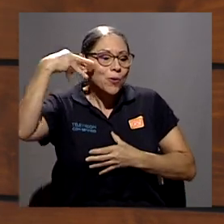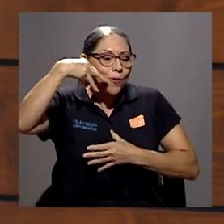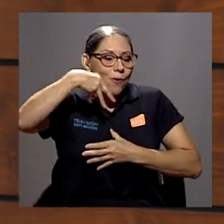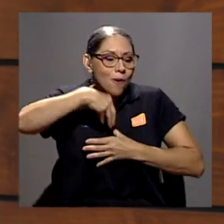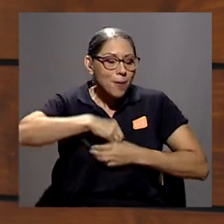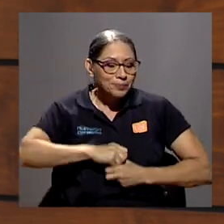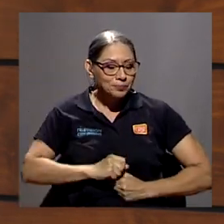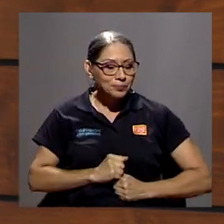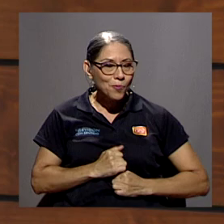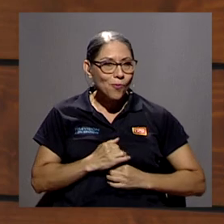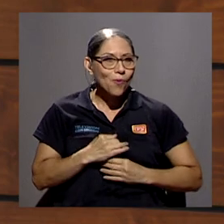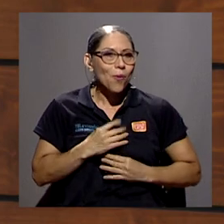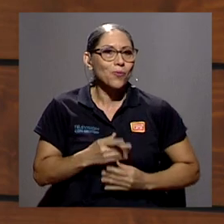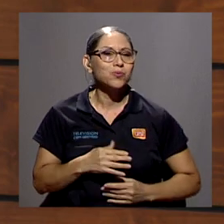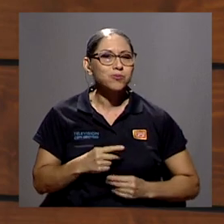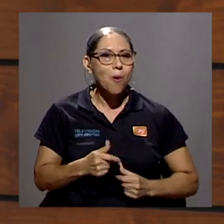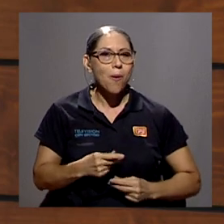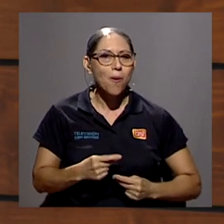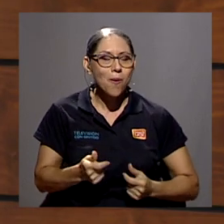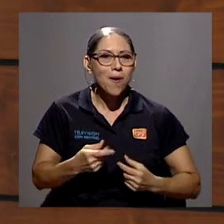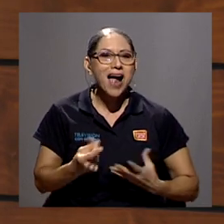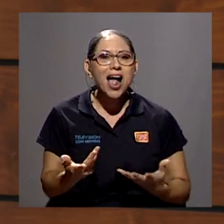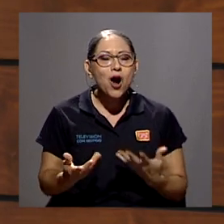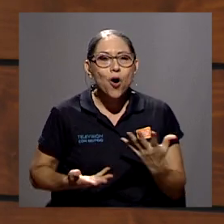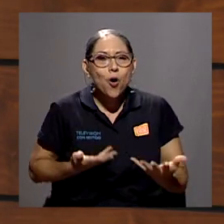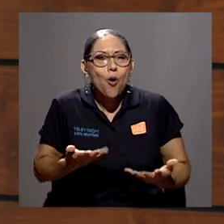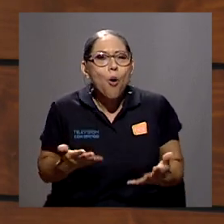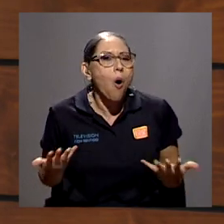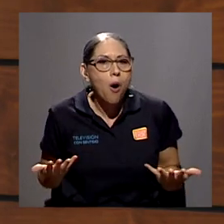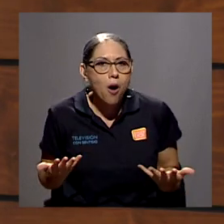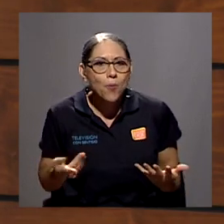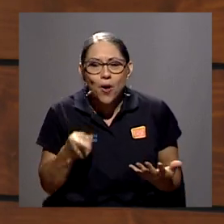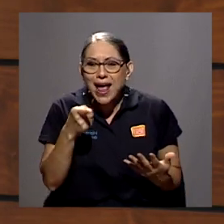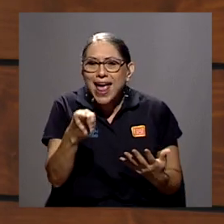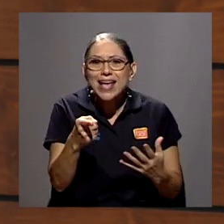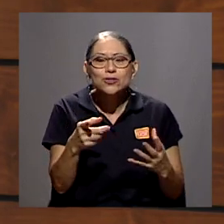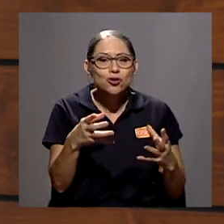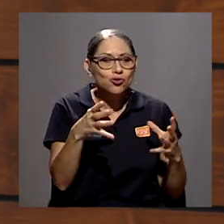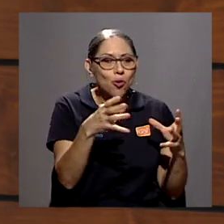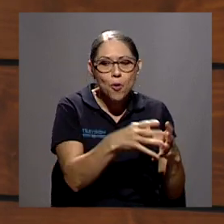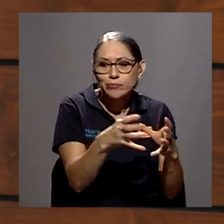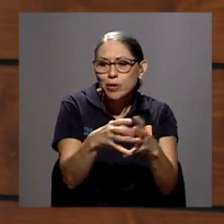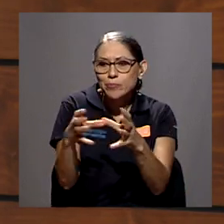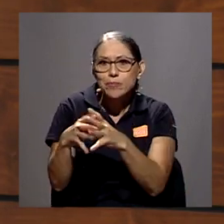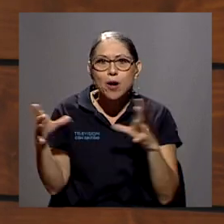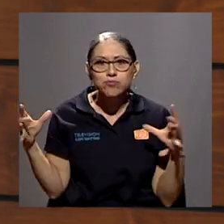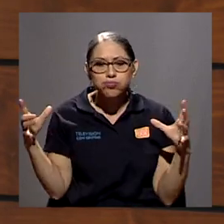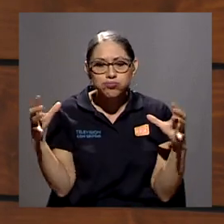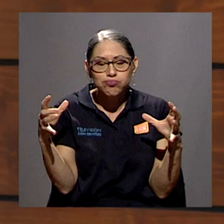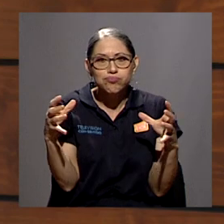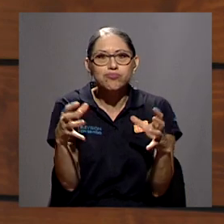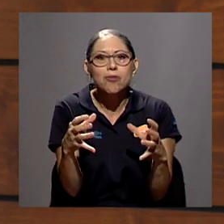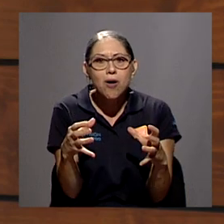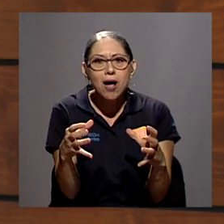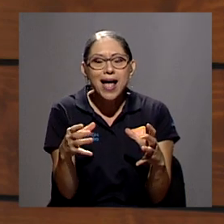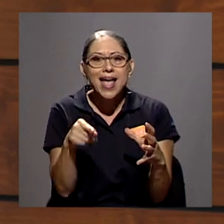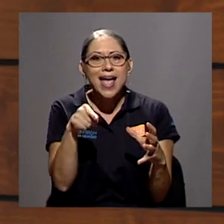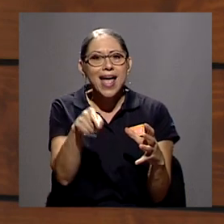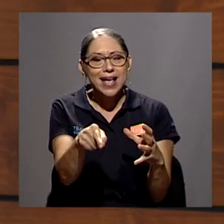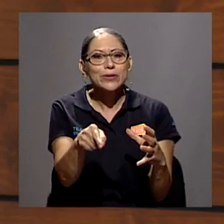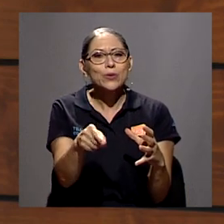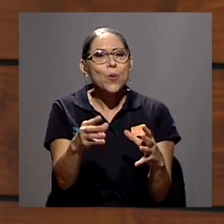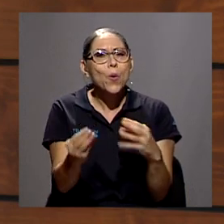sale con sabor en la boca entonces cómo esos ensambles de algún modo convierten una caracterización